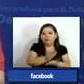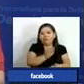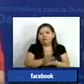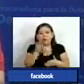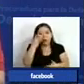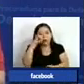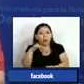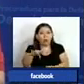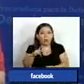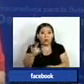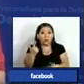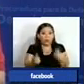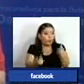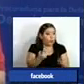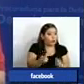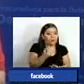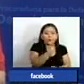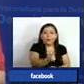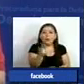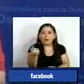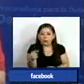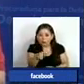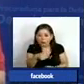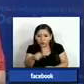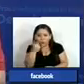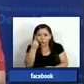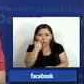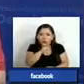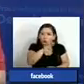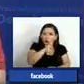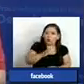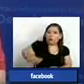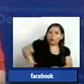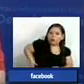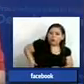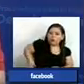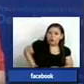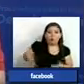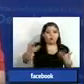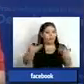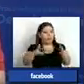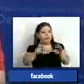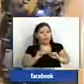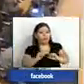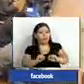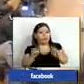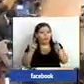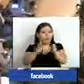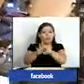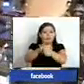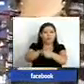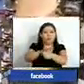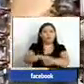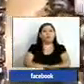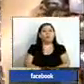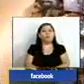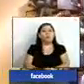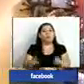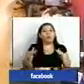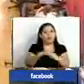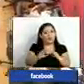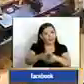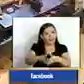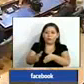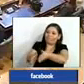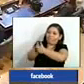ejemplo determinar qué tipo de pacientes con enfermedades renales crónicas han muerto por el virus. Además, piden a los